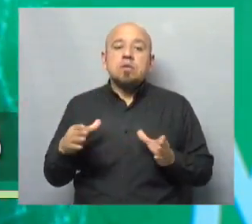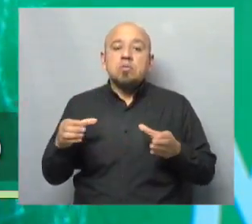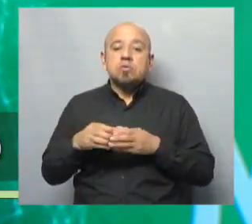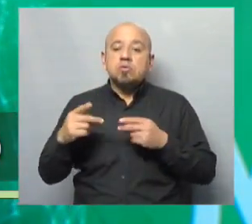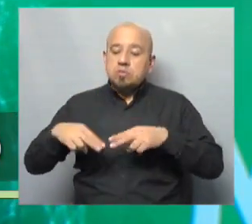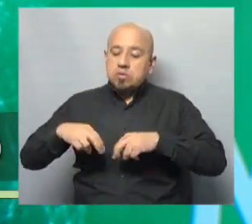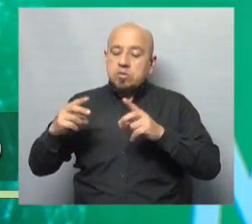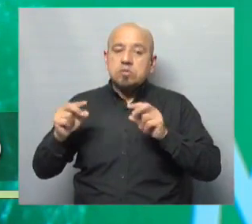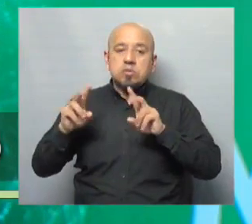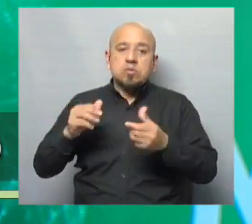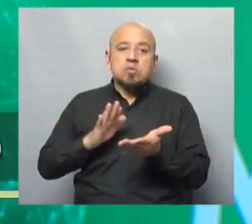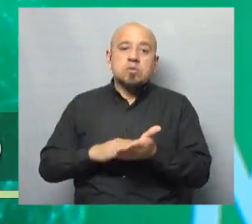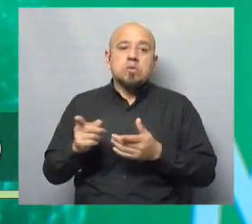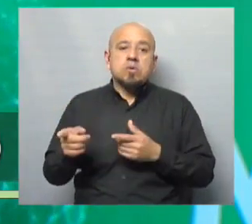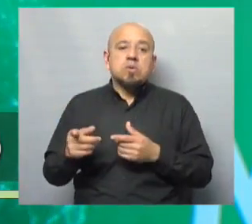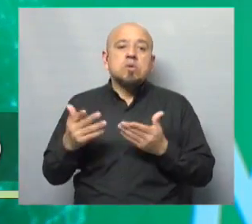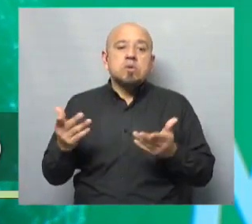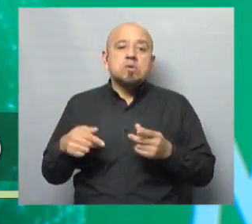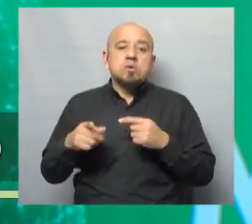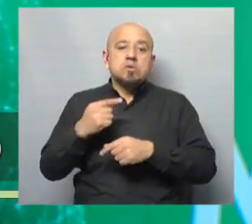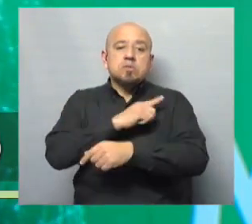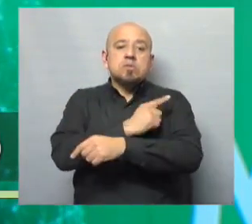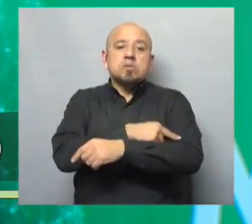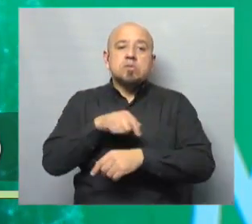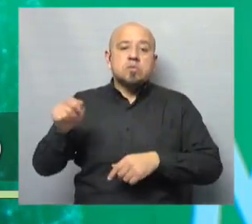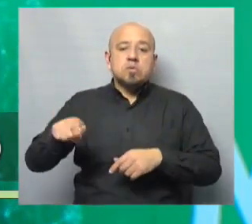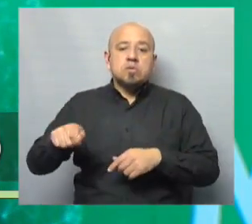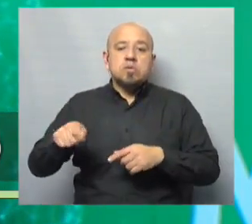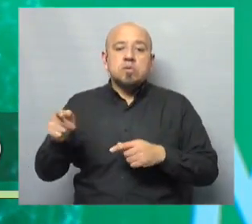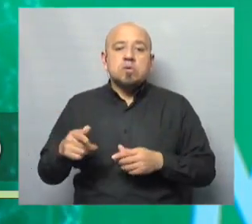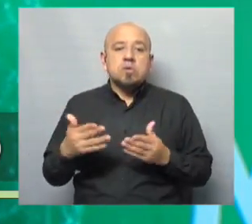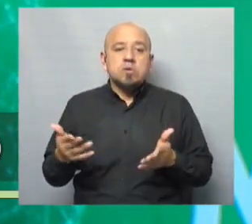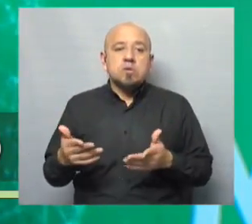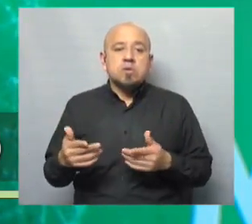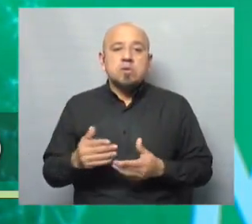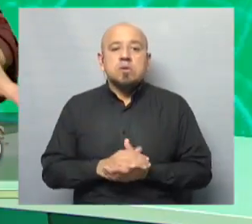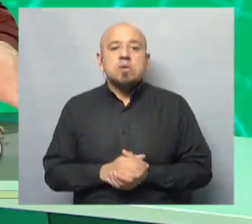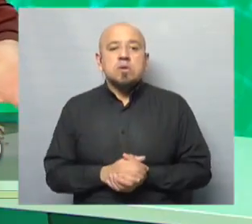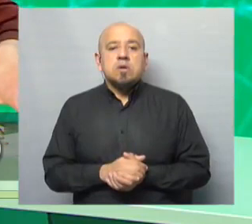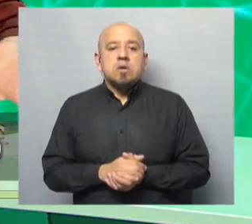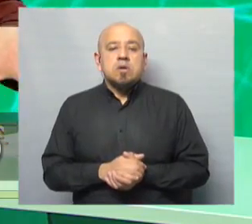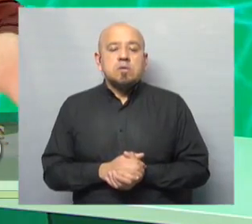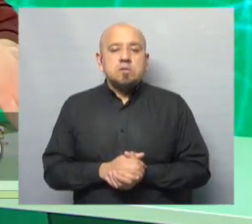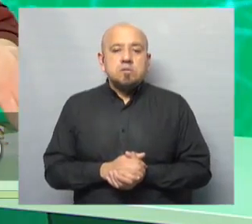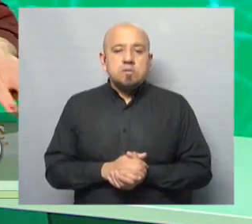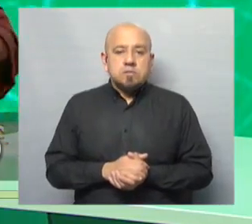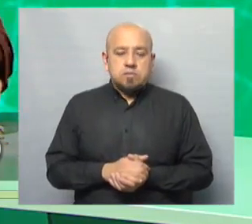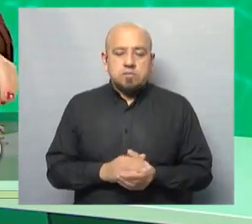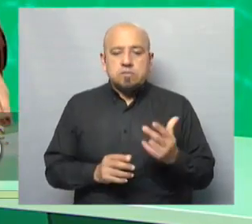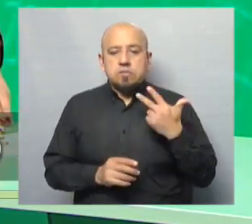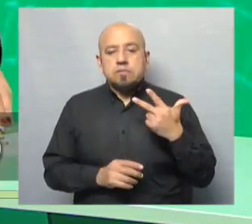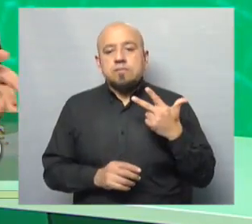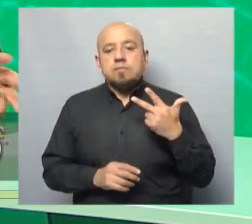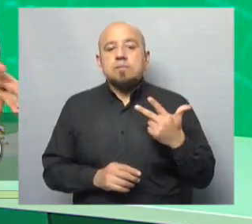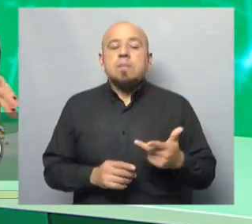sobre un tema que está haciendo analizado por el poder judicial contradicción más grandes no podría haber este nombre por lo menos tres situaciones que